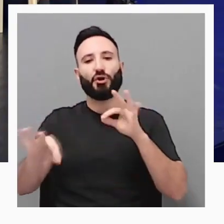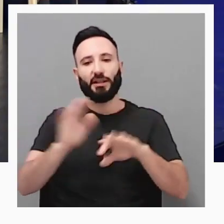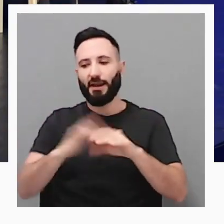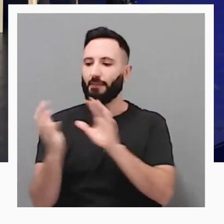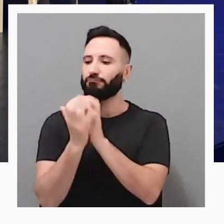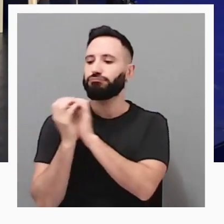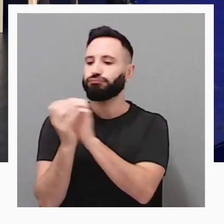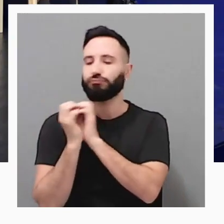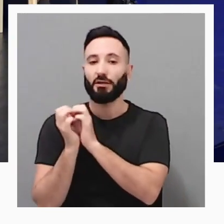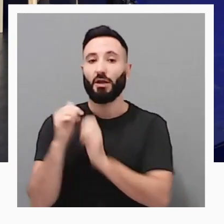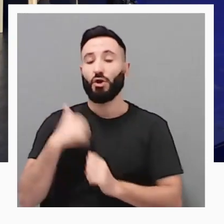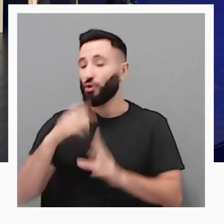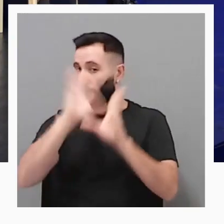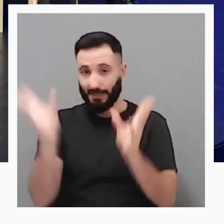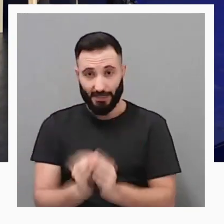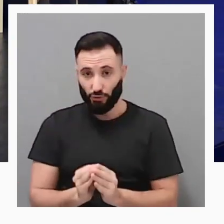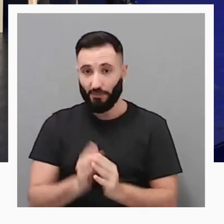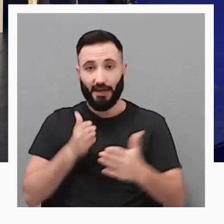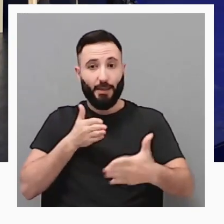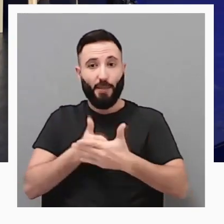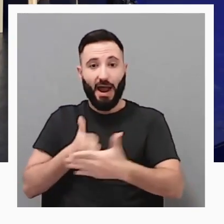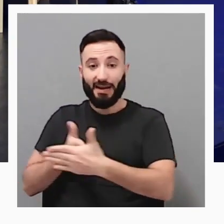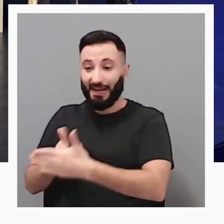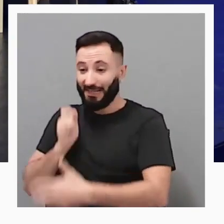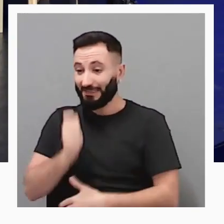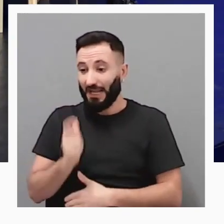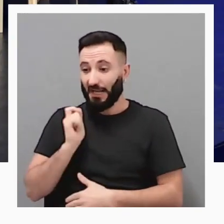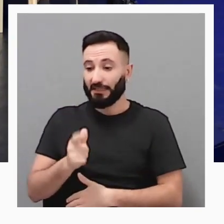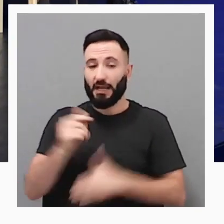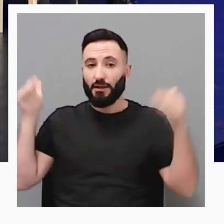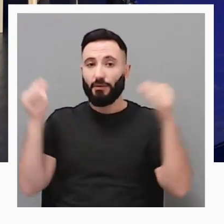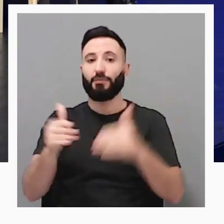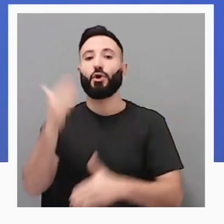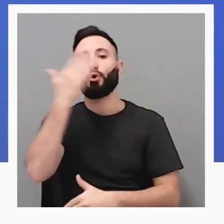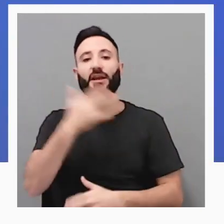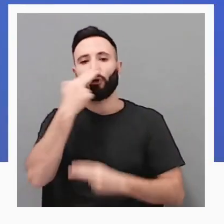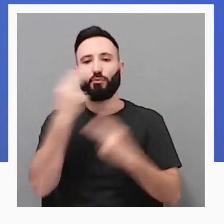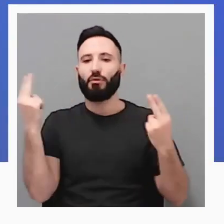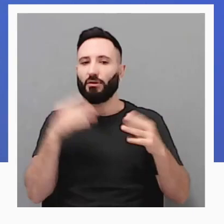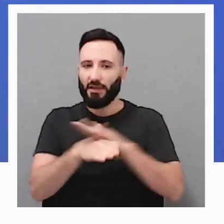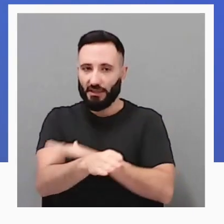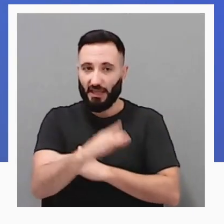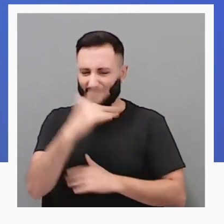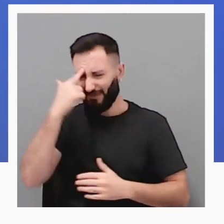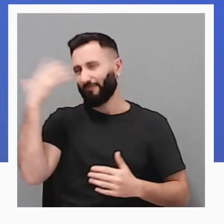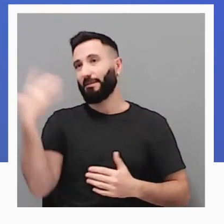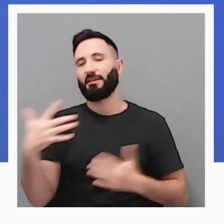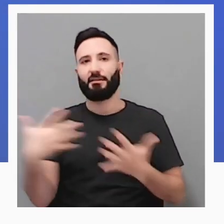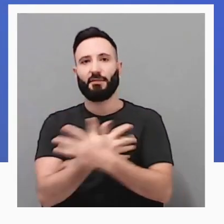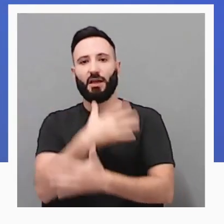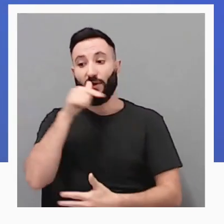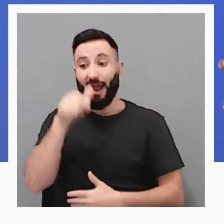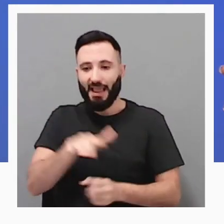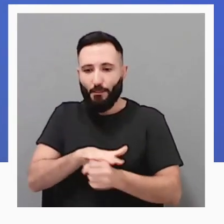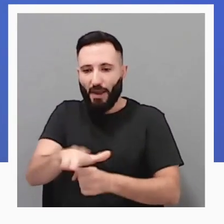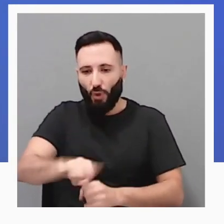yo resumiría las barreras que nos encontramos, sobre todo centrados en la entrada a los colegios públicos, que es paradójico, porque es donde más impacto podemos tener, pero